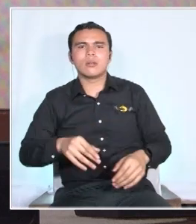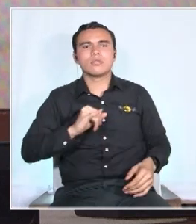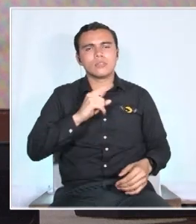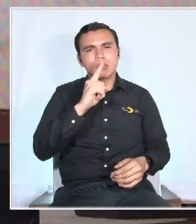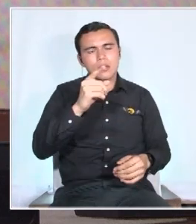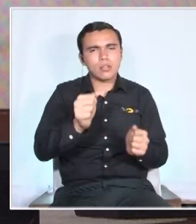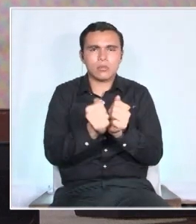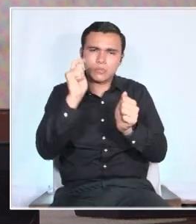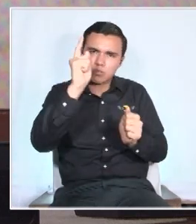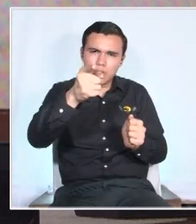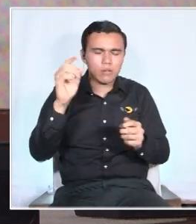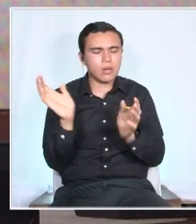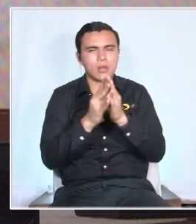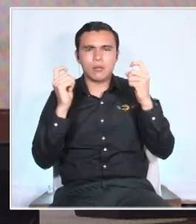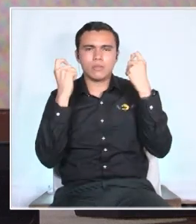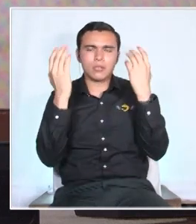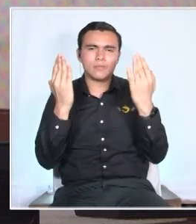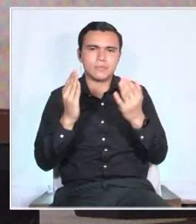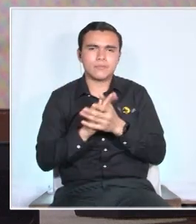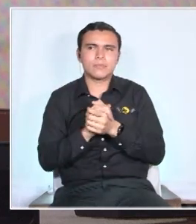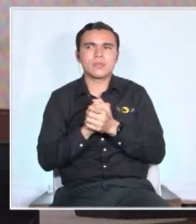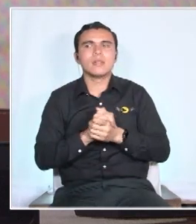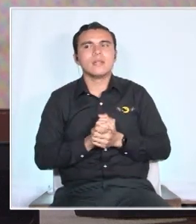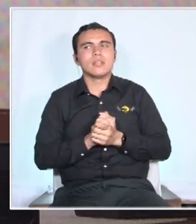estaré contigo. Aleluya.